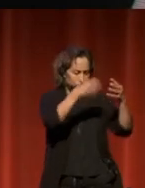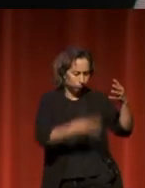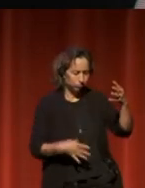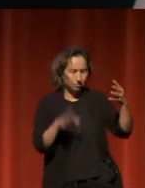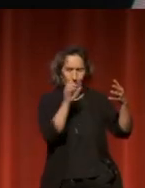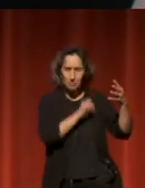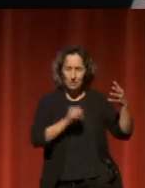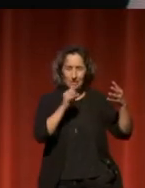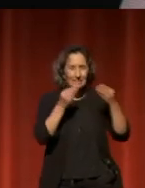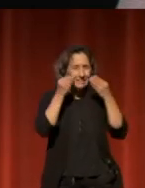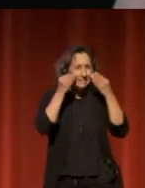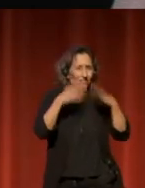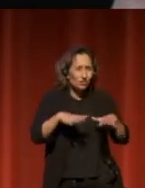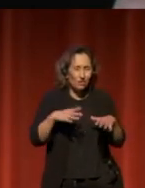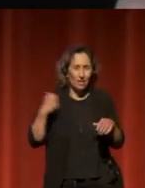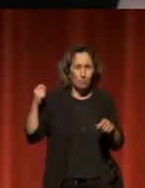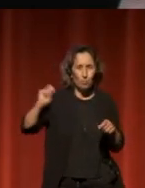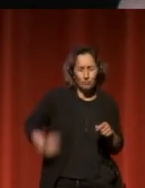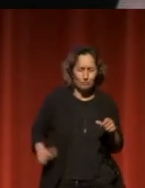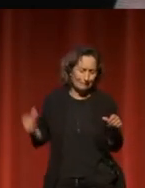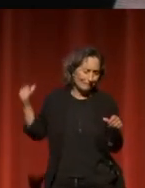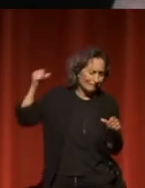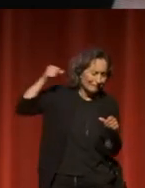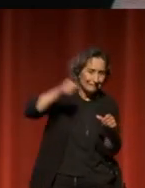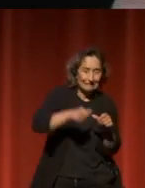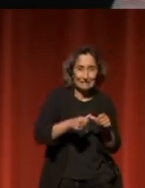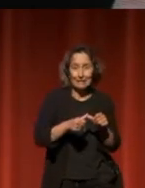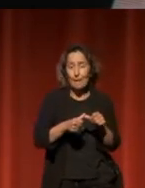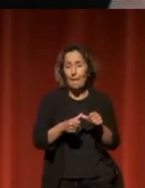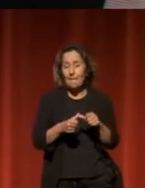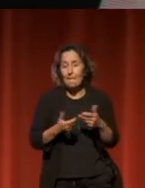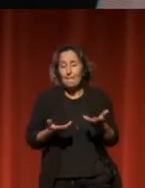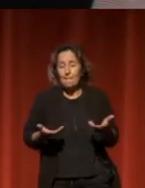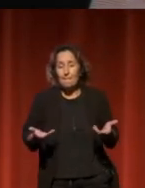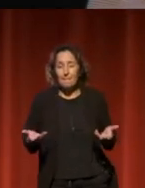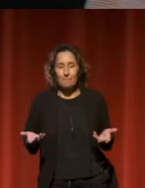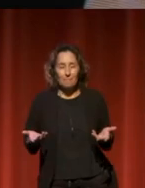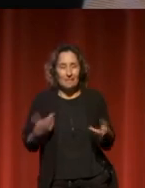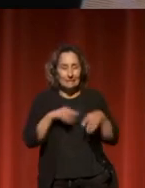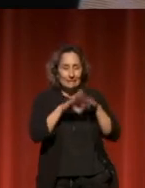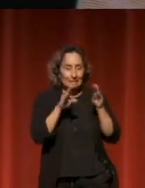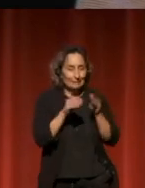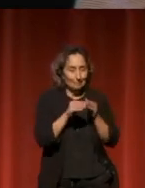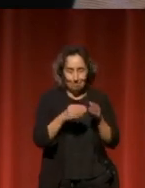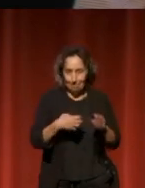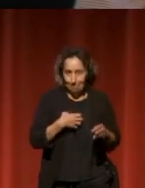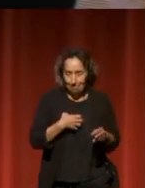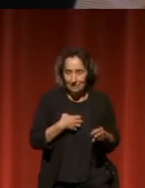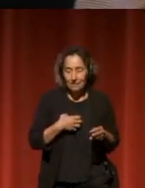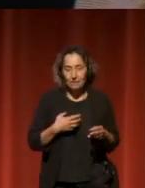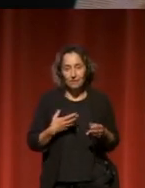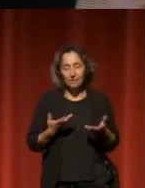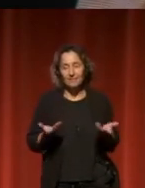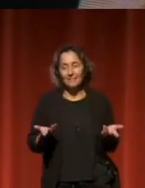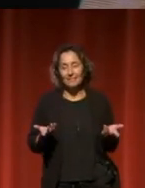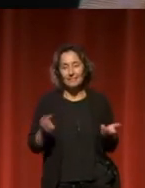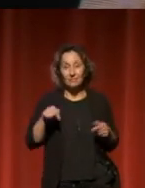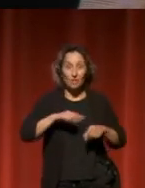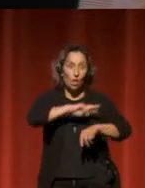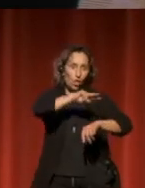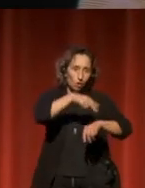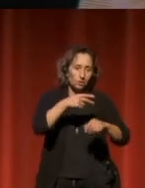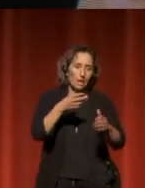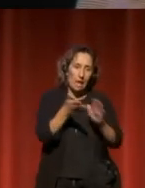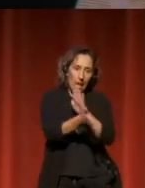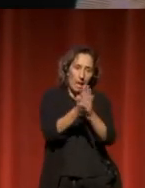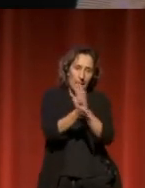es una trayectoria profesional tan grande que no me atreví a resumirlo. Tampoco vamos a estar aquí dos horas, pero